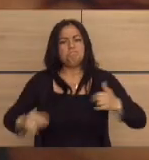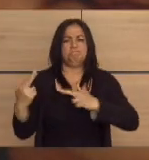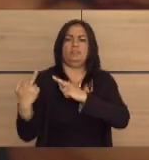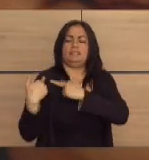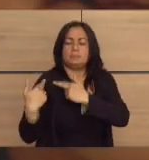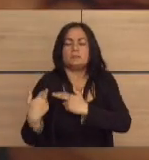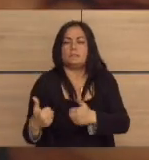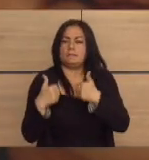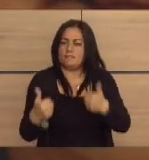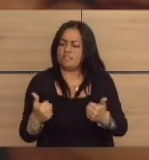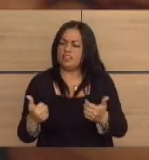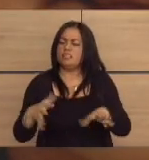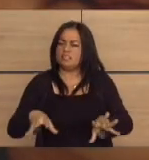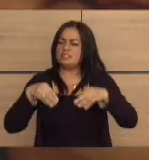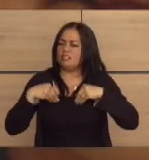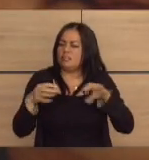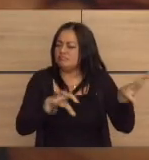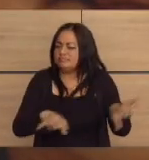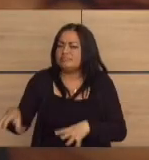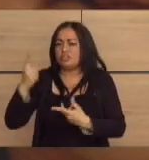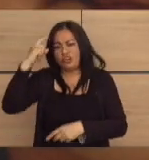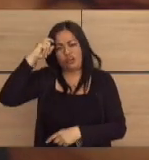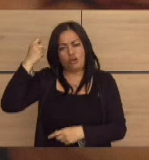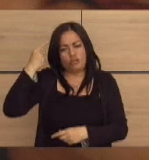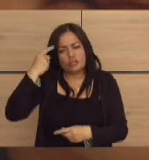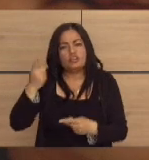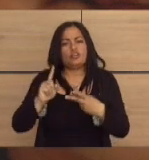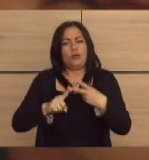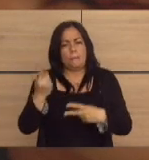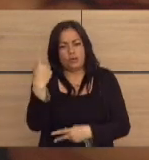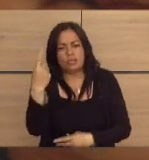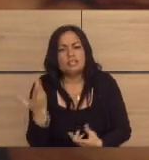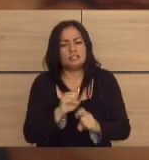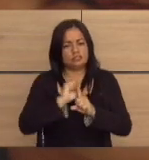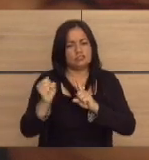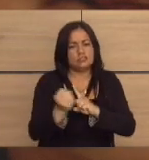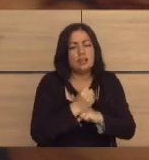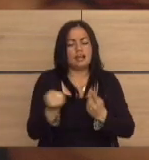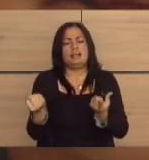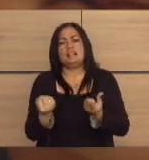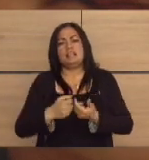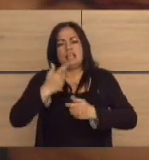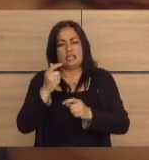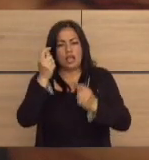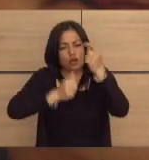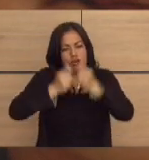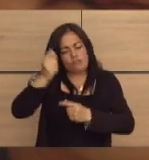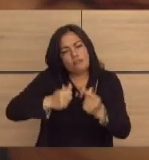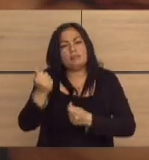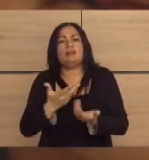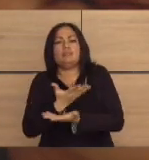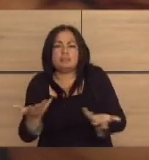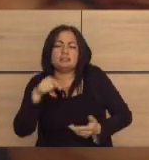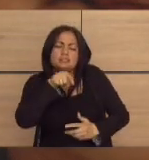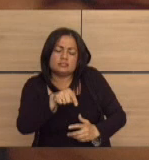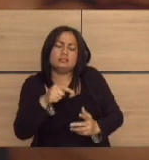los distintos hechos de la vida social, política y económica de su contexto, de nuestro país y de un entorno globalizado.